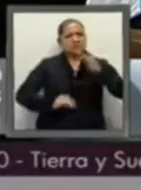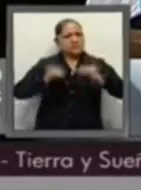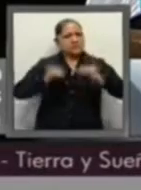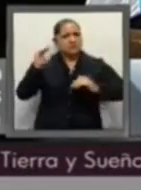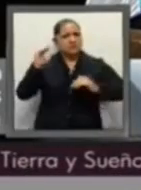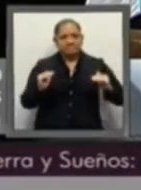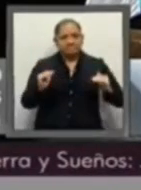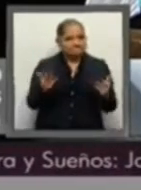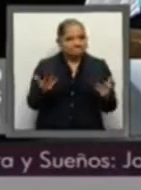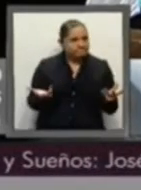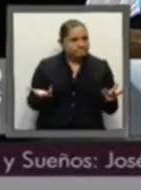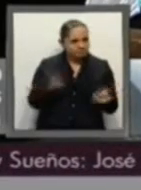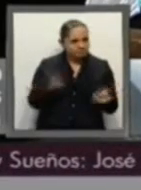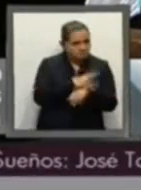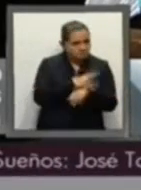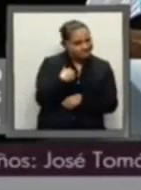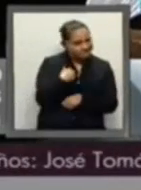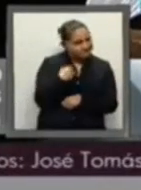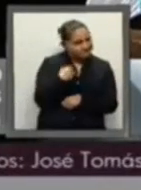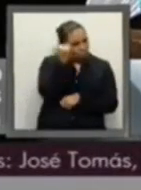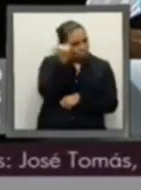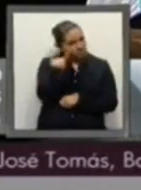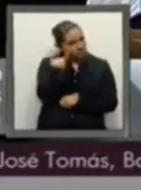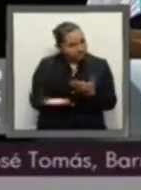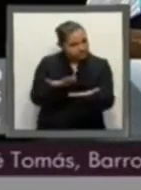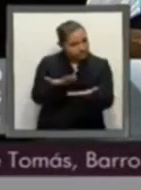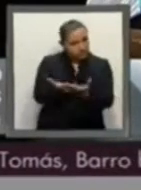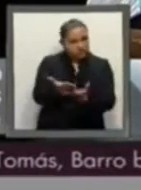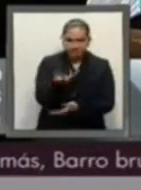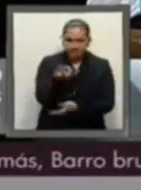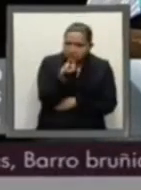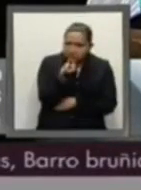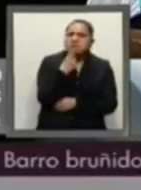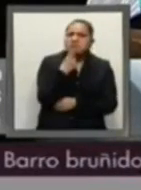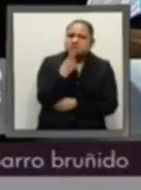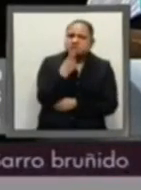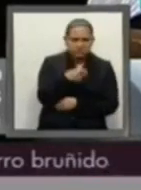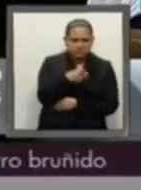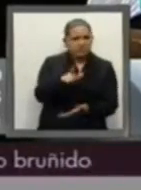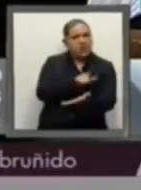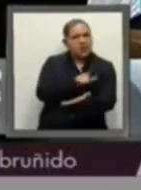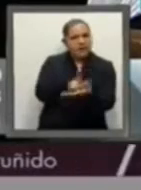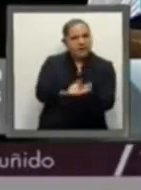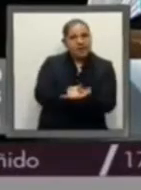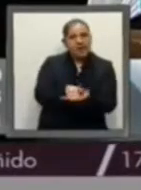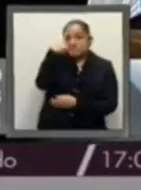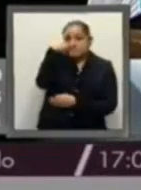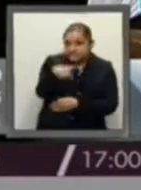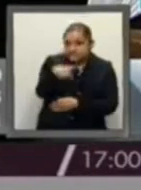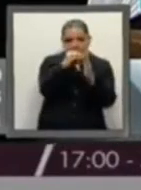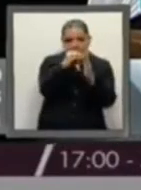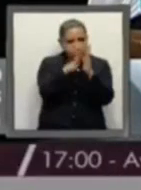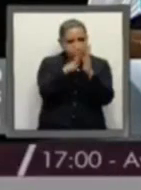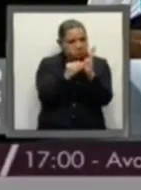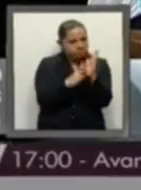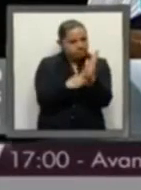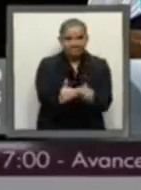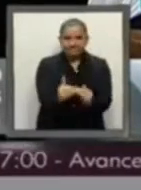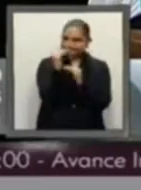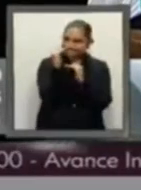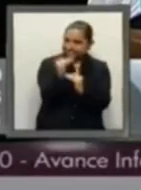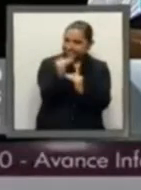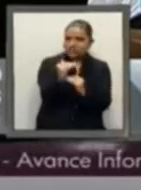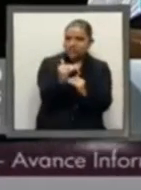instrumento legislativo de solución esta ley para fijar las bases de los precios máximos